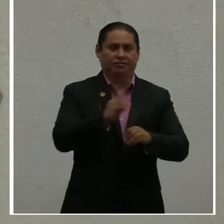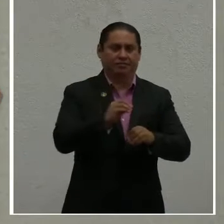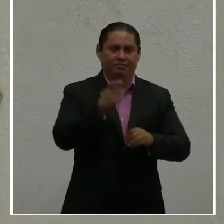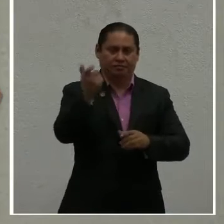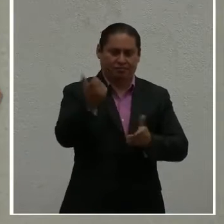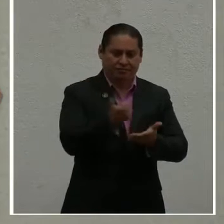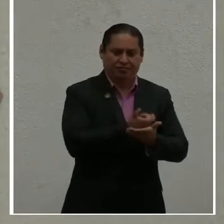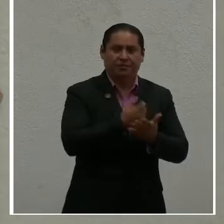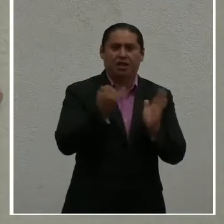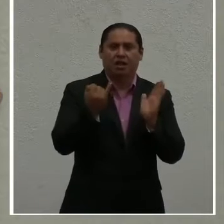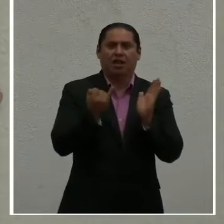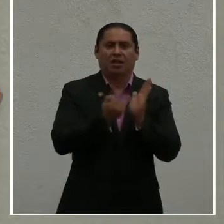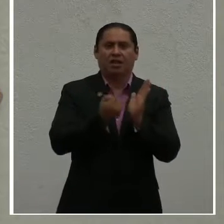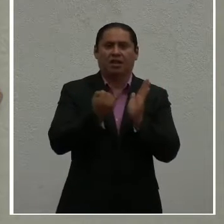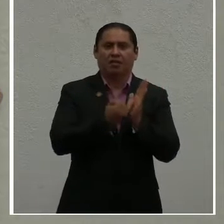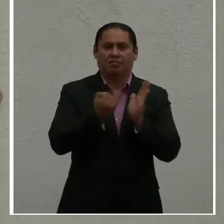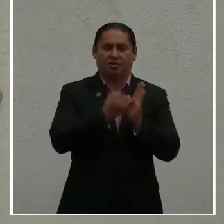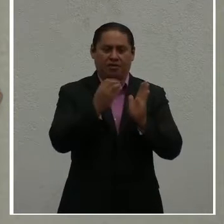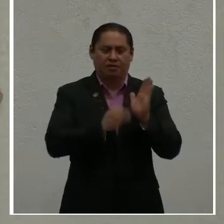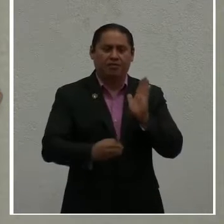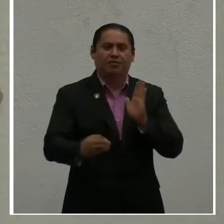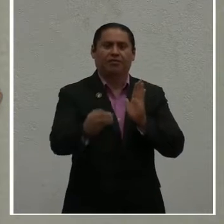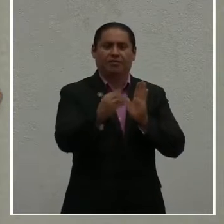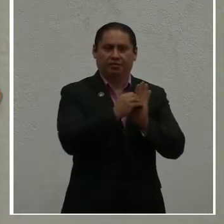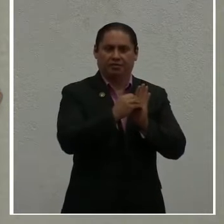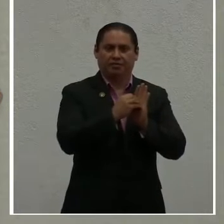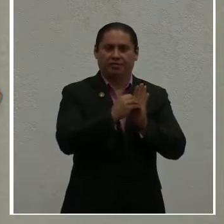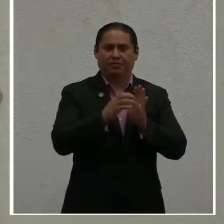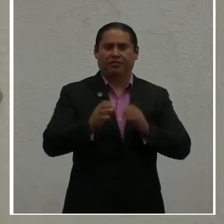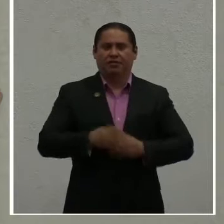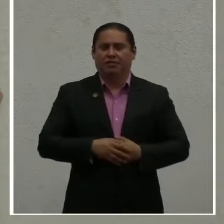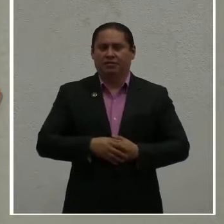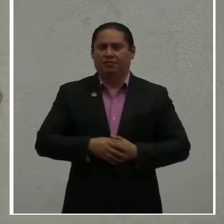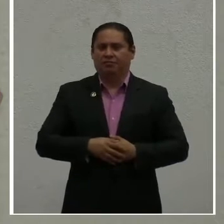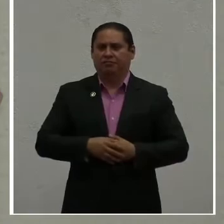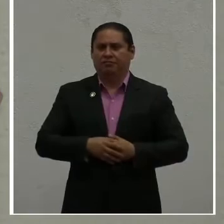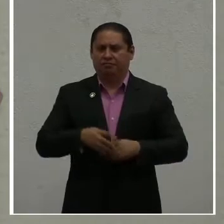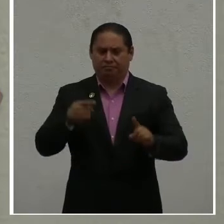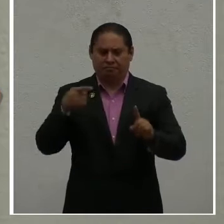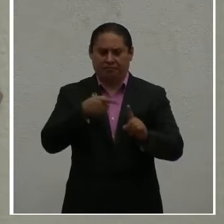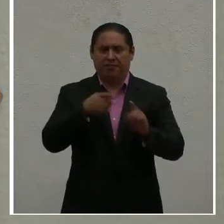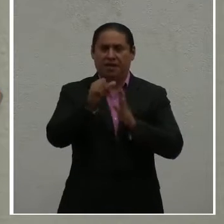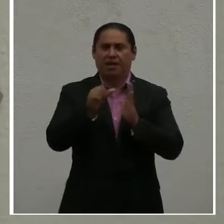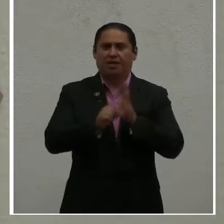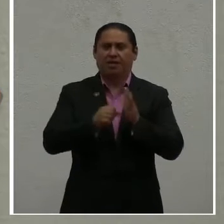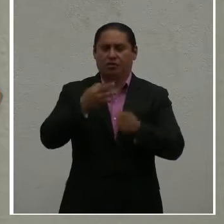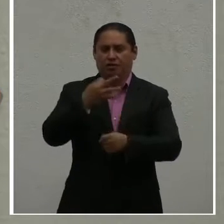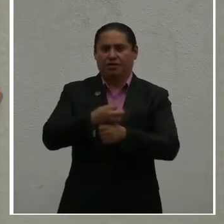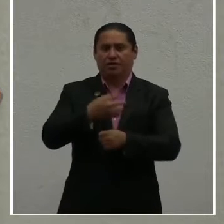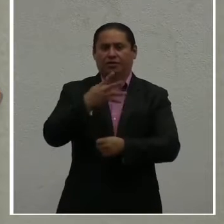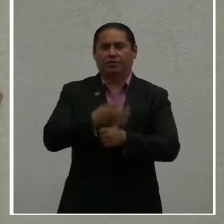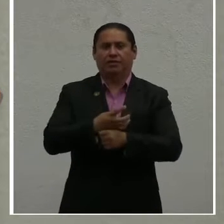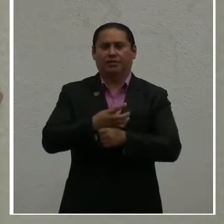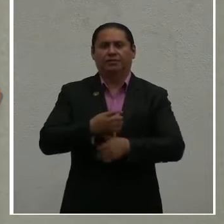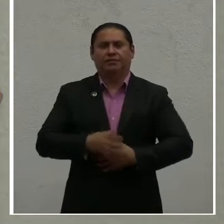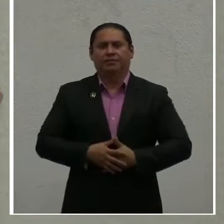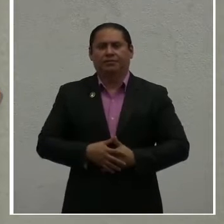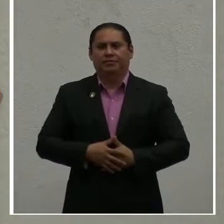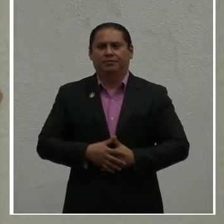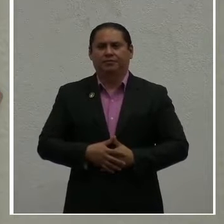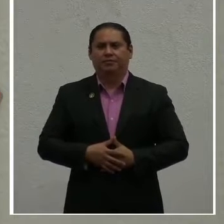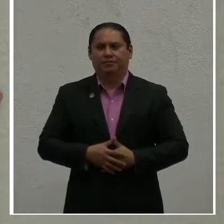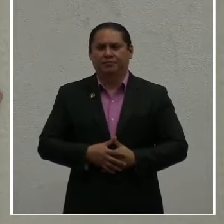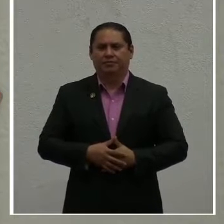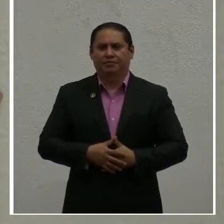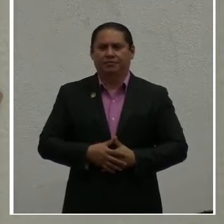los impuestos que se han plasmado en el dictamen, específicamente en el artículo 3 y 4. En el caso